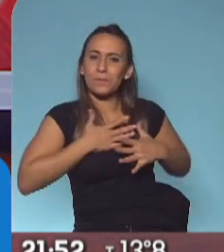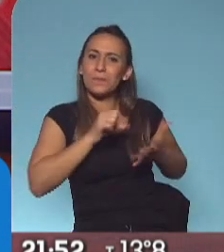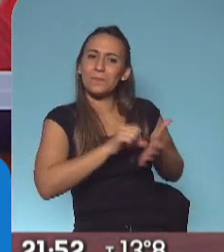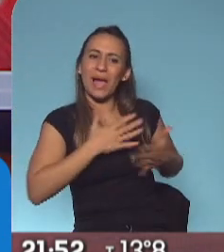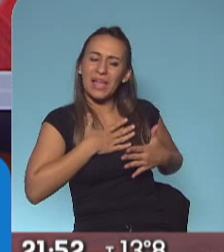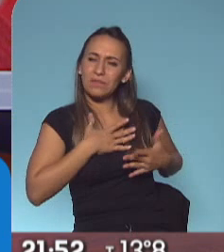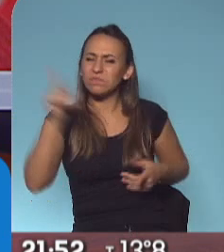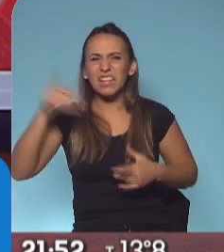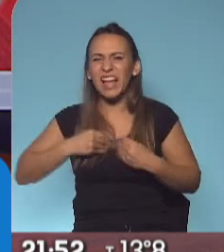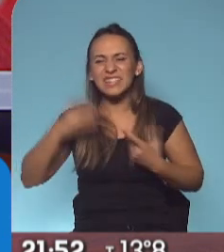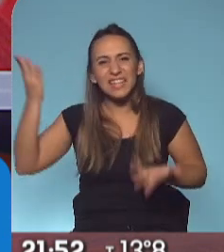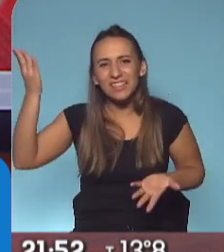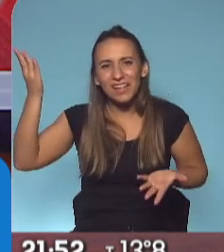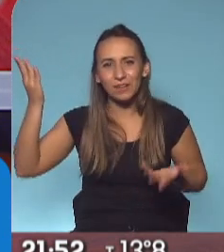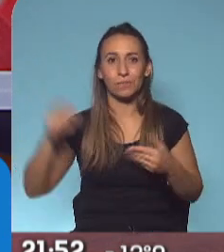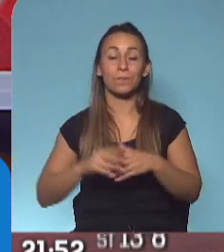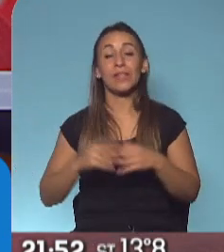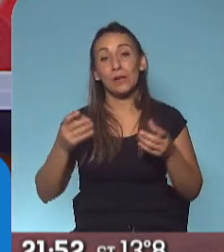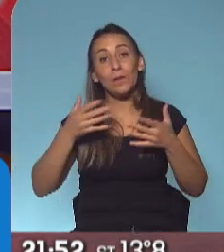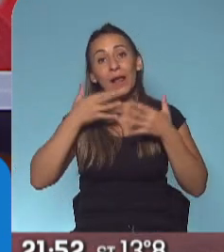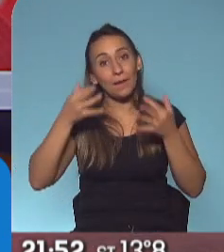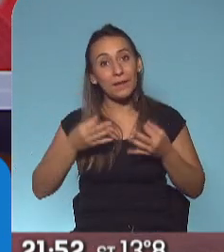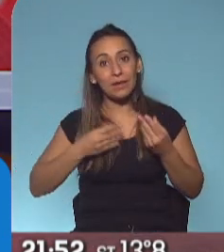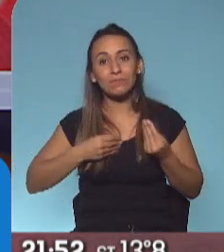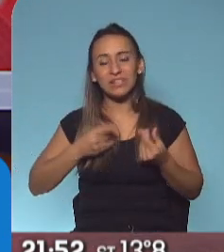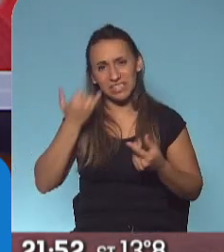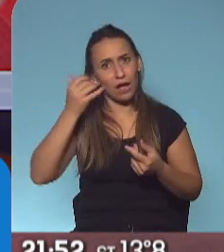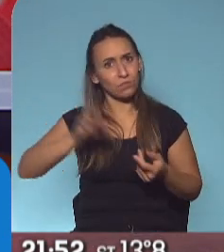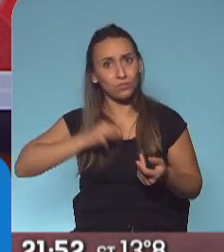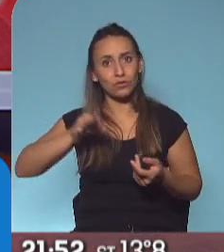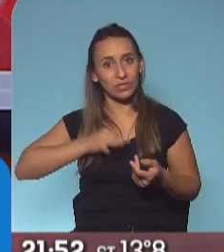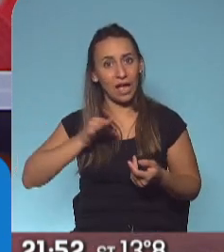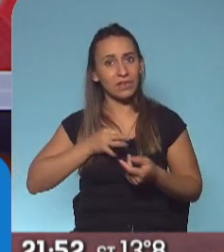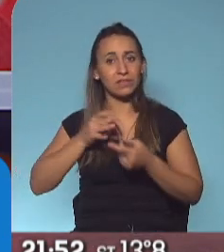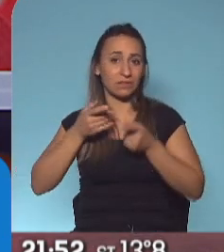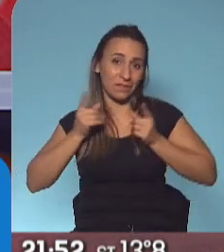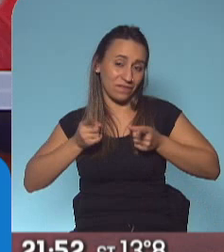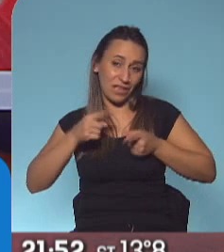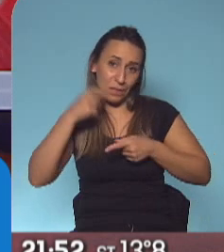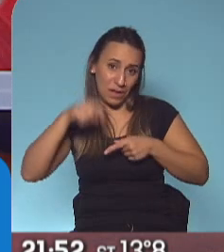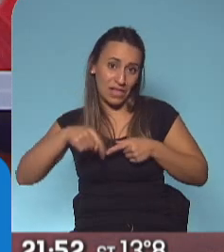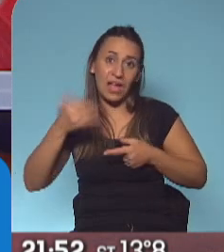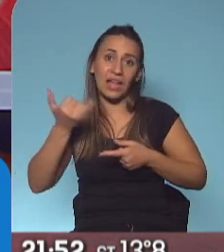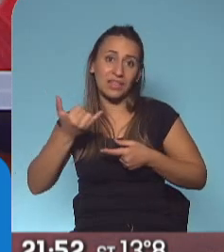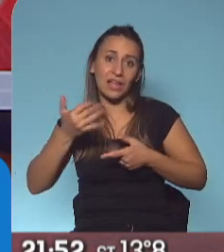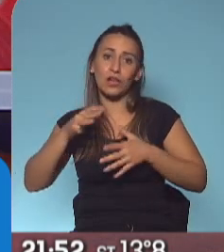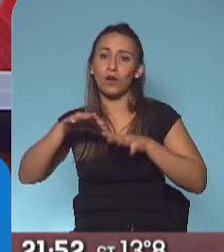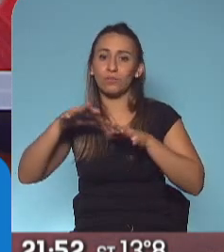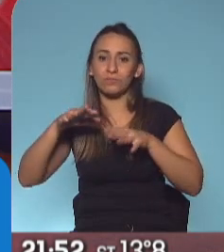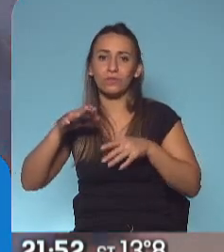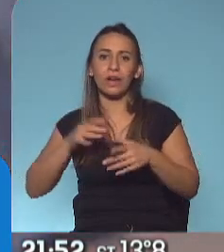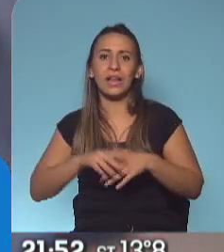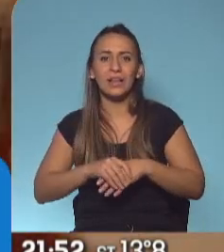en una pandemia? Bueno, yo ya son muchos años que tengo un local que va un local en Granada